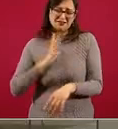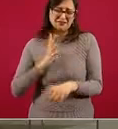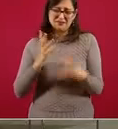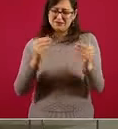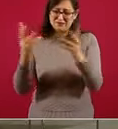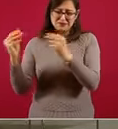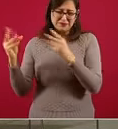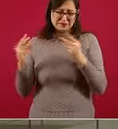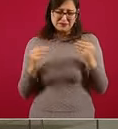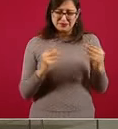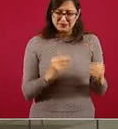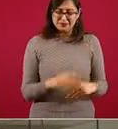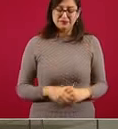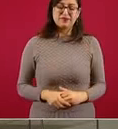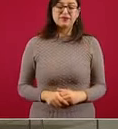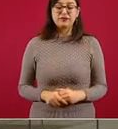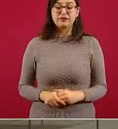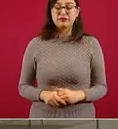mencionado.